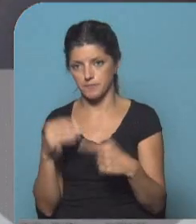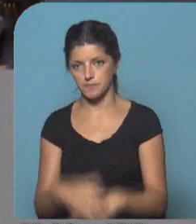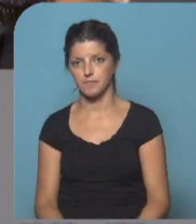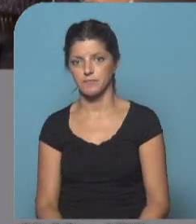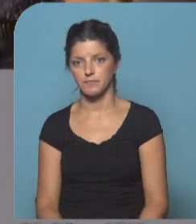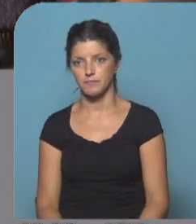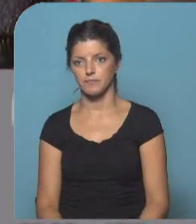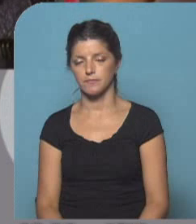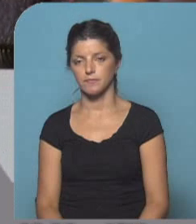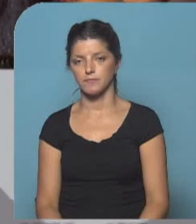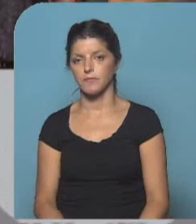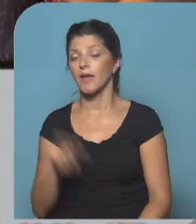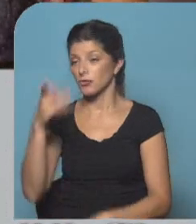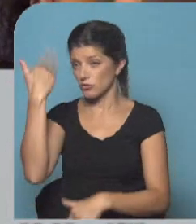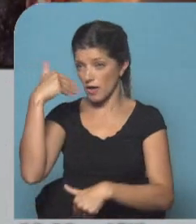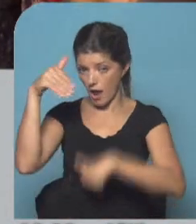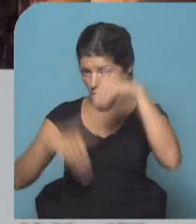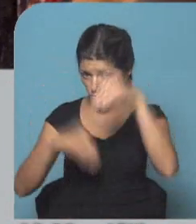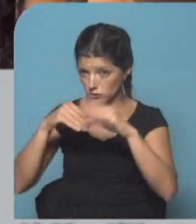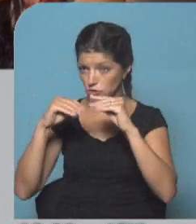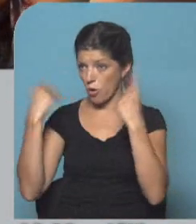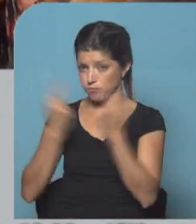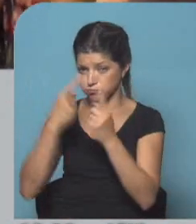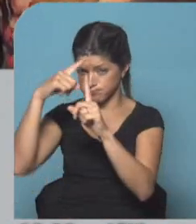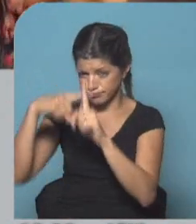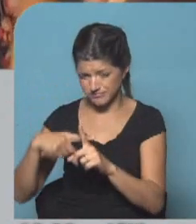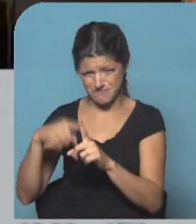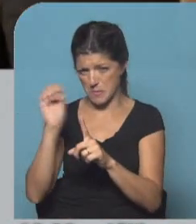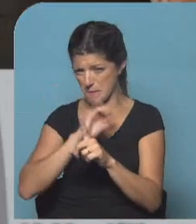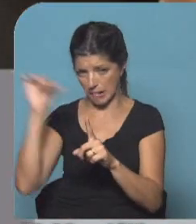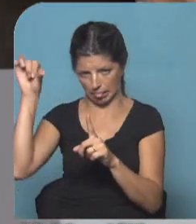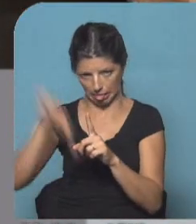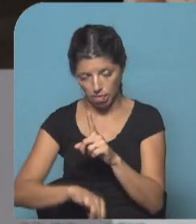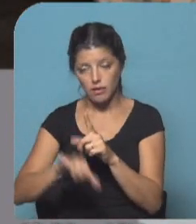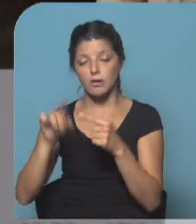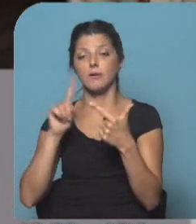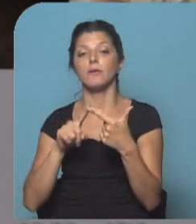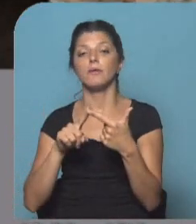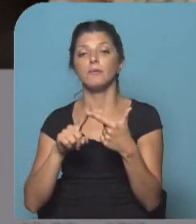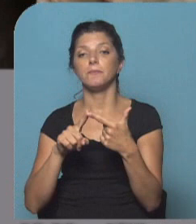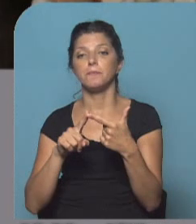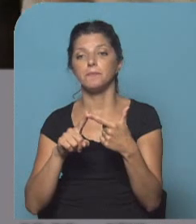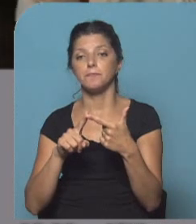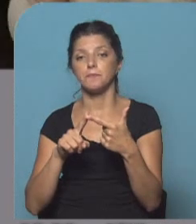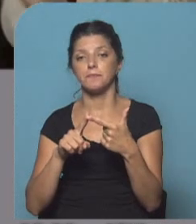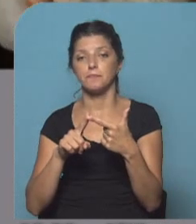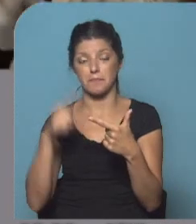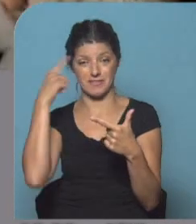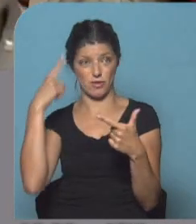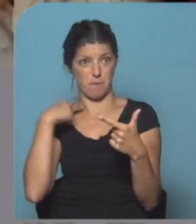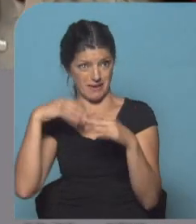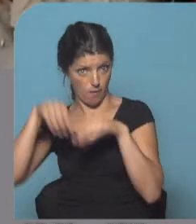mala elección con respecto a las proyecciones de los números que puede tener esto a nivel nacional de toda España.